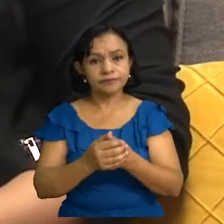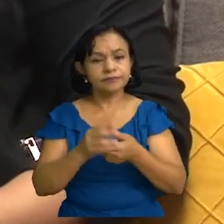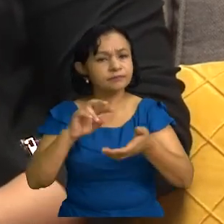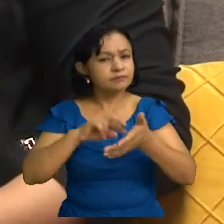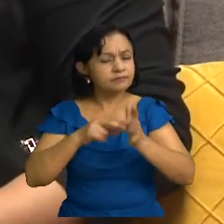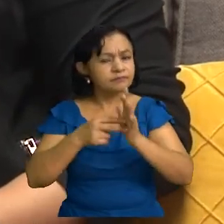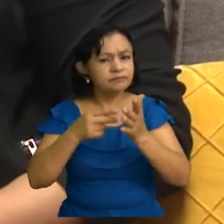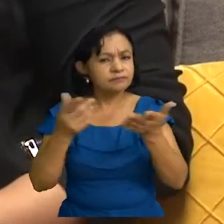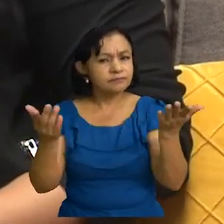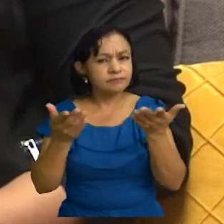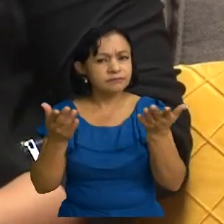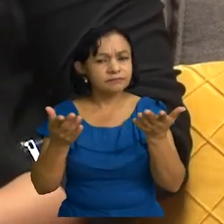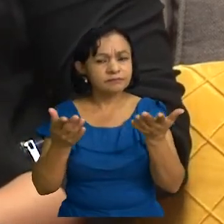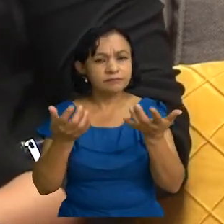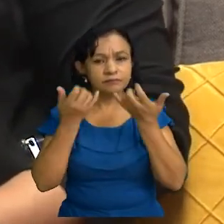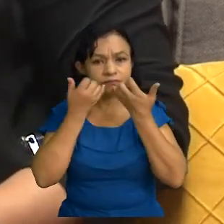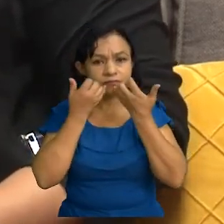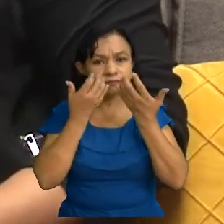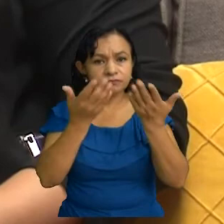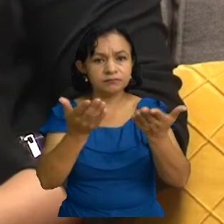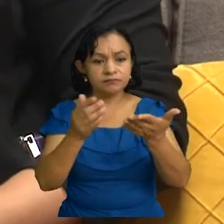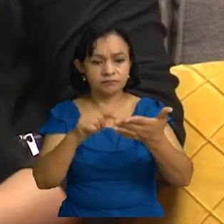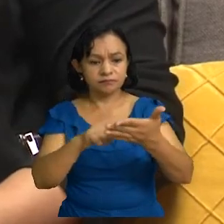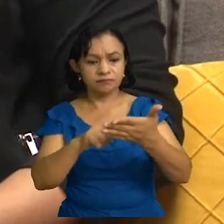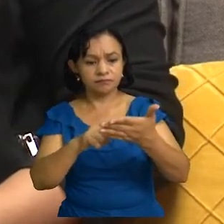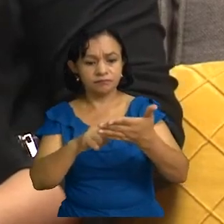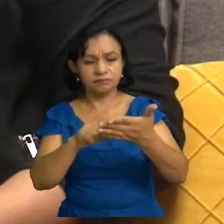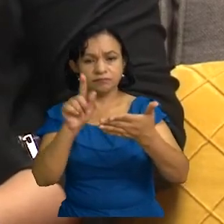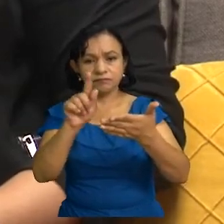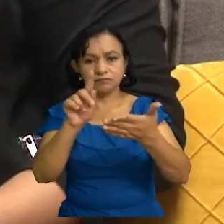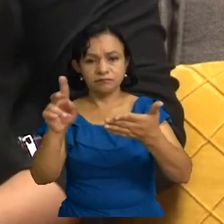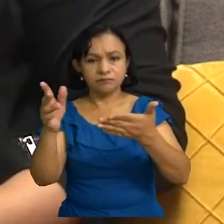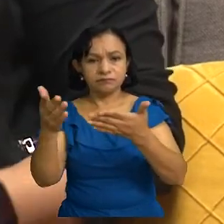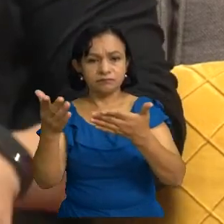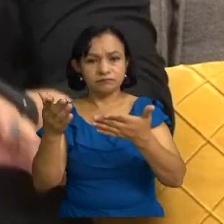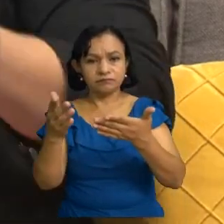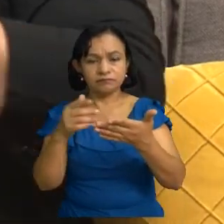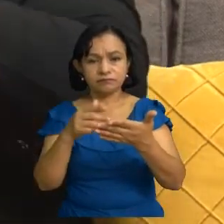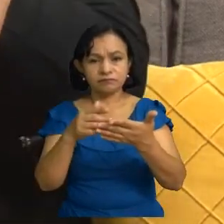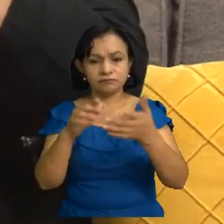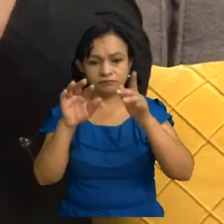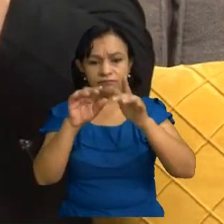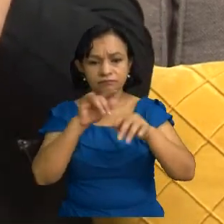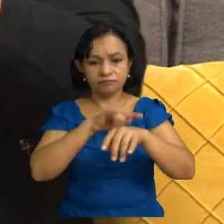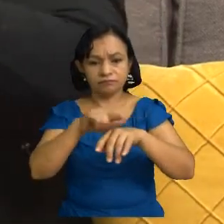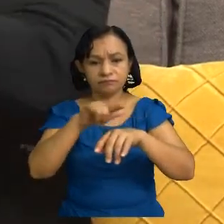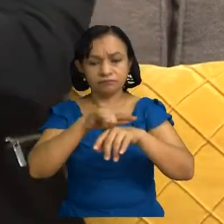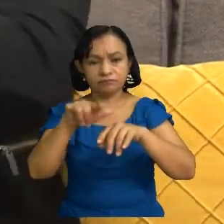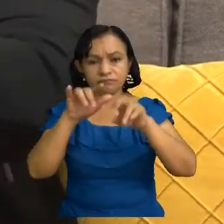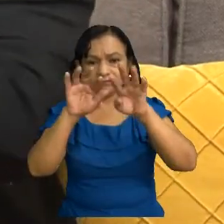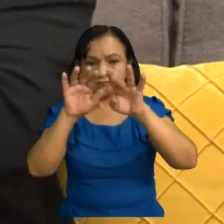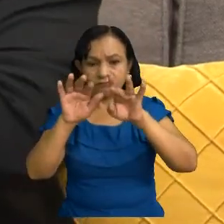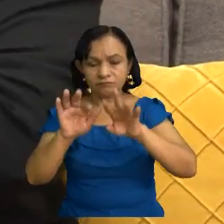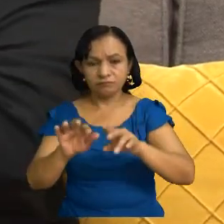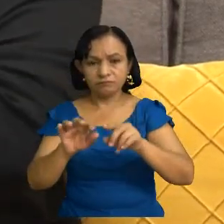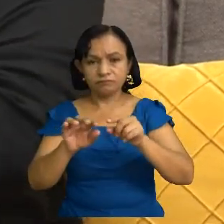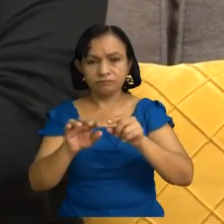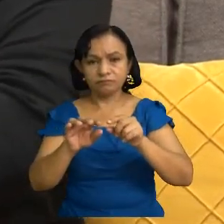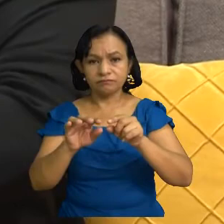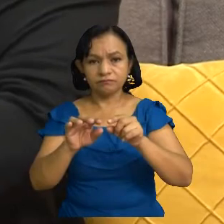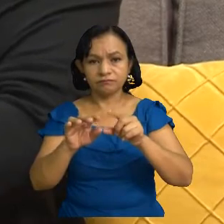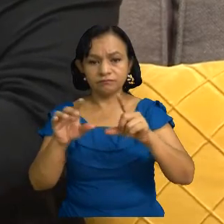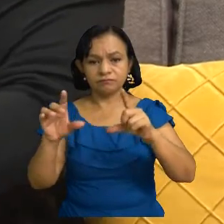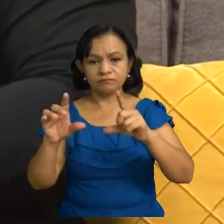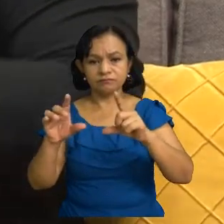se se dan informaciones que bueno ahora con el manejo del google uno busca imágenes similares y te